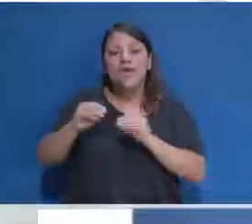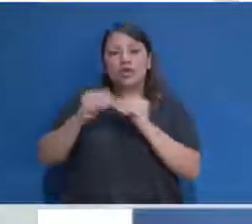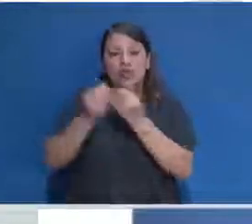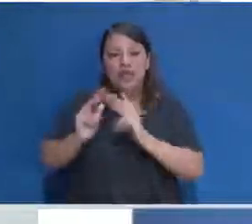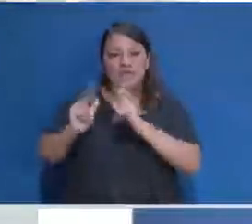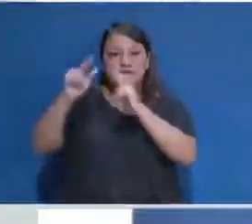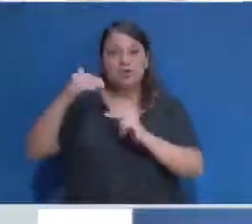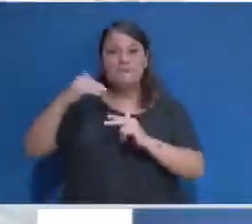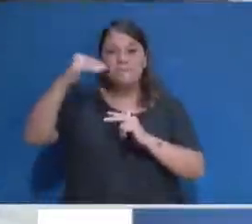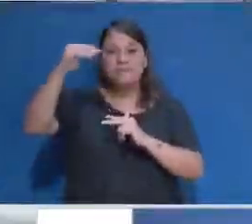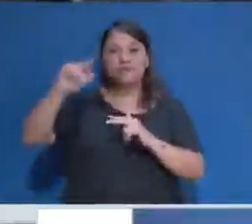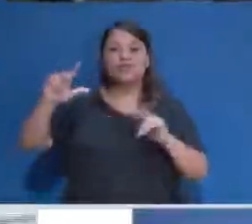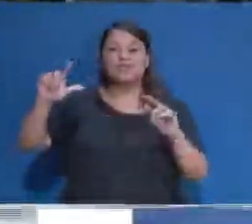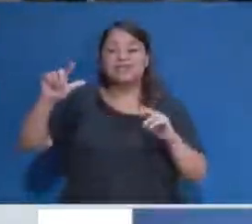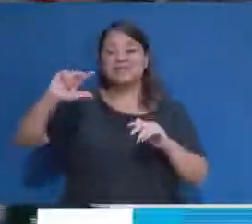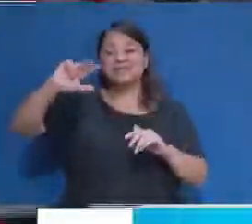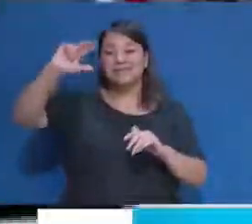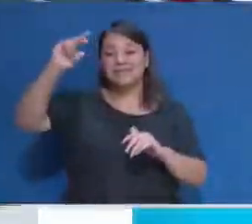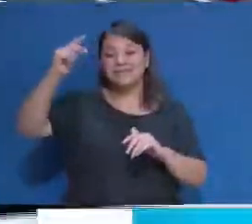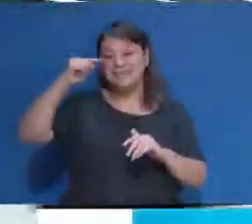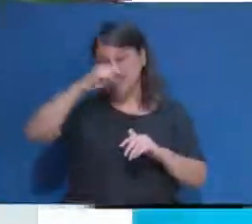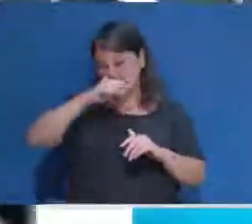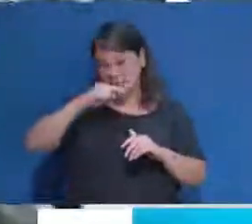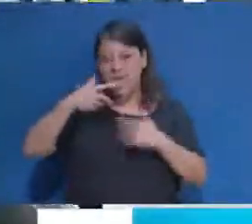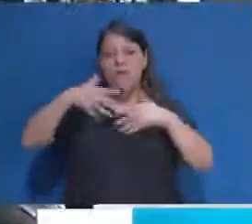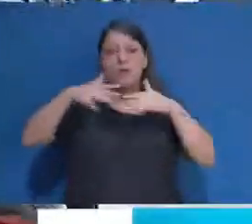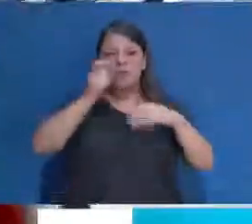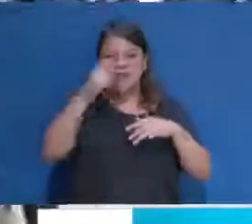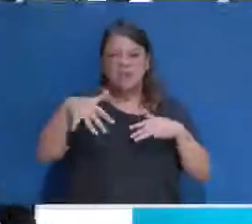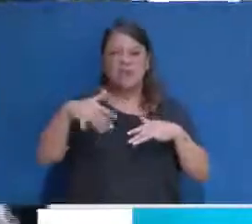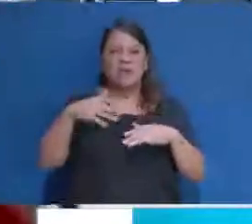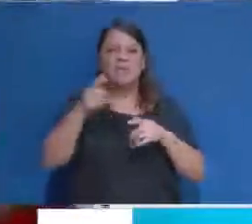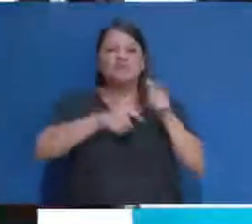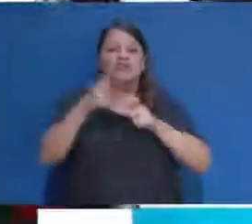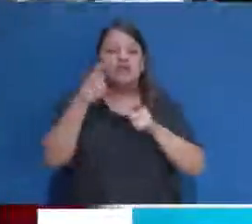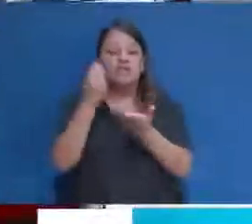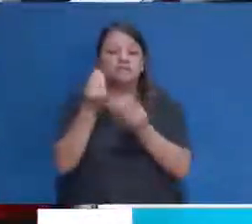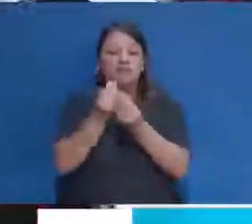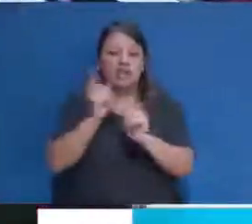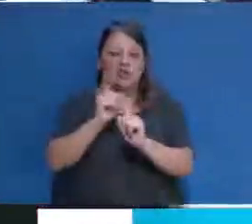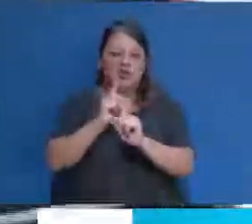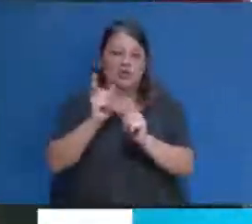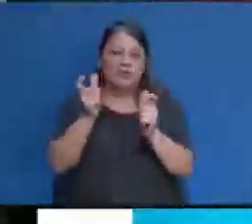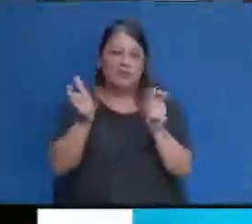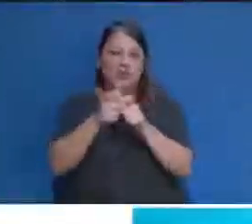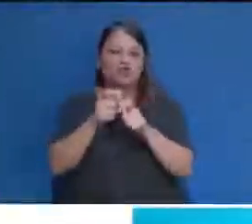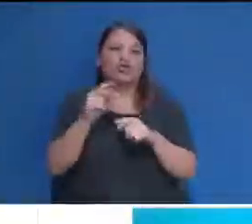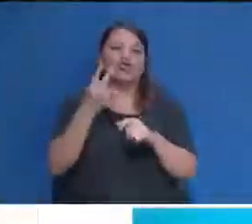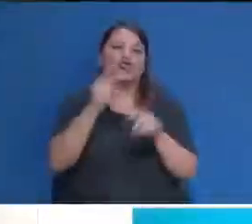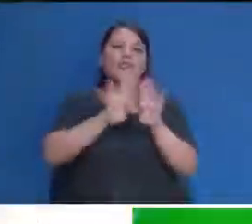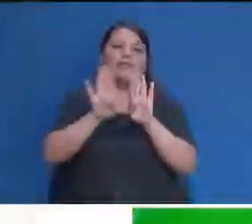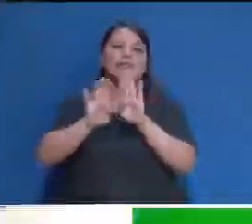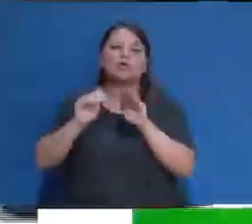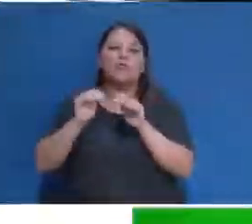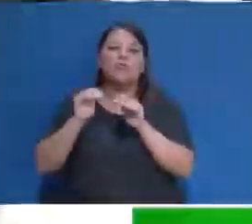piso y la evacuación es rápida porque no hay muchos habitantes como son dos departamentos por piso no es tan grave la